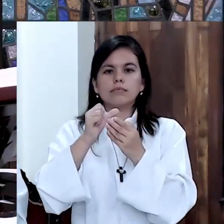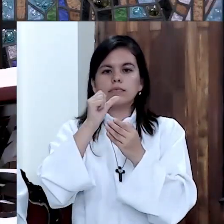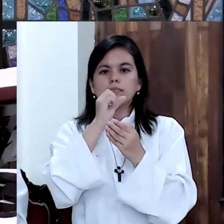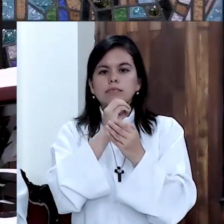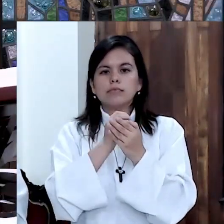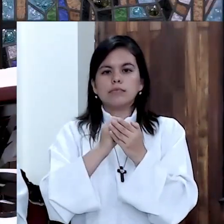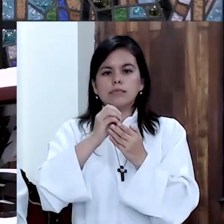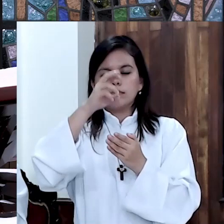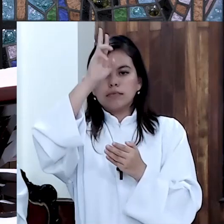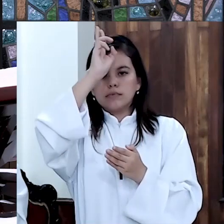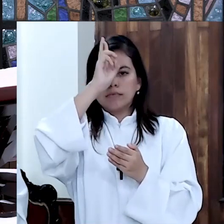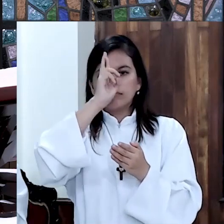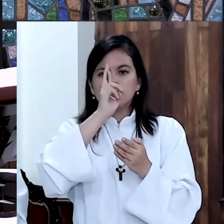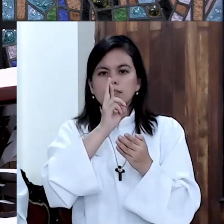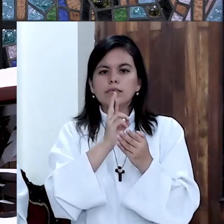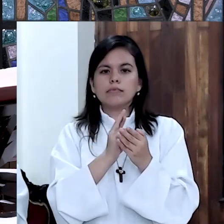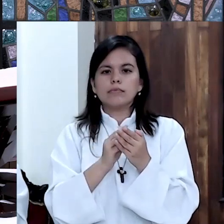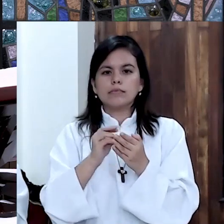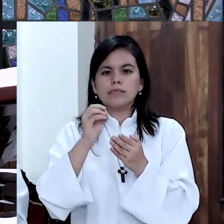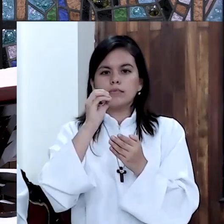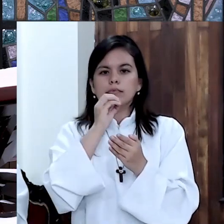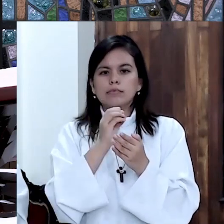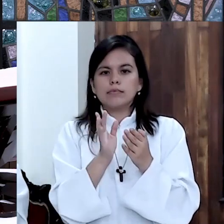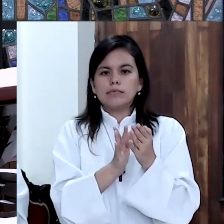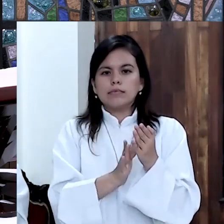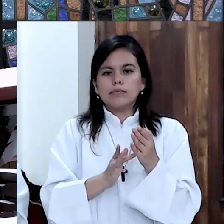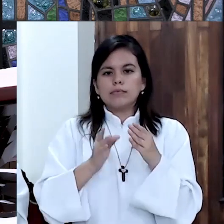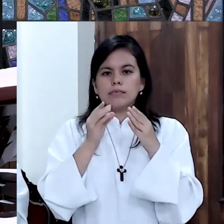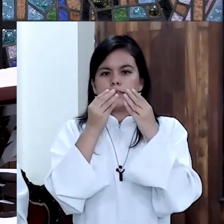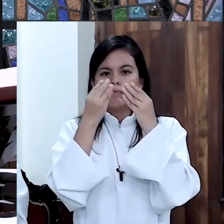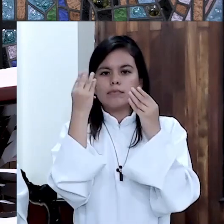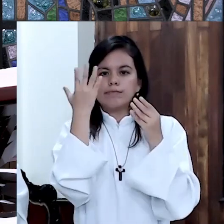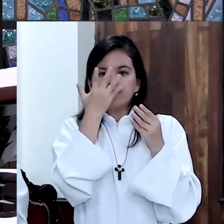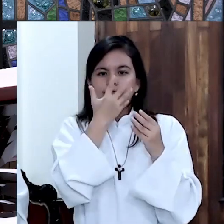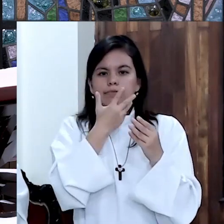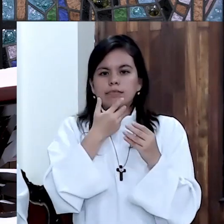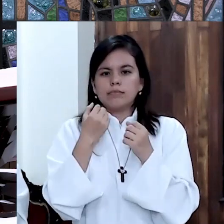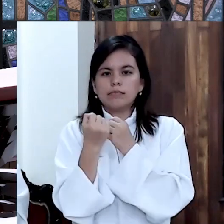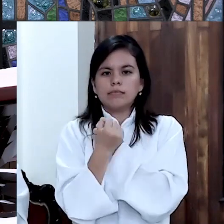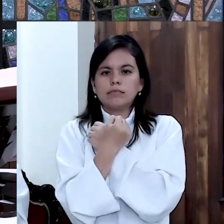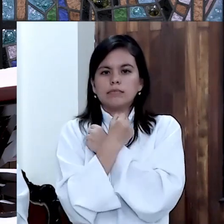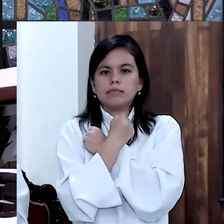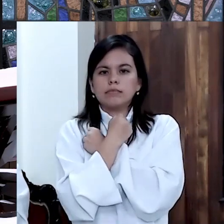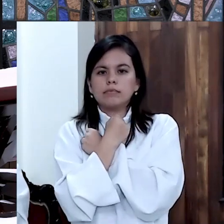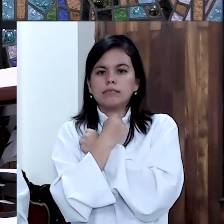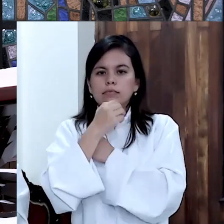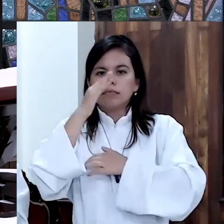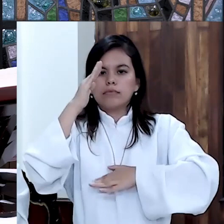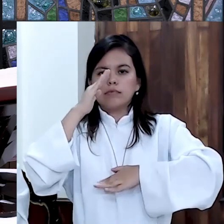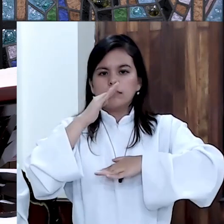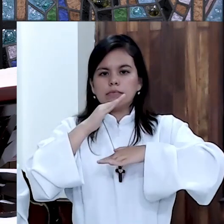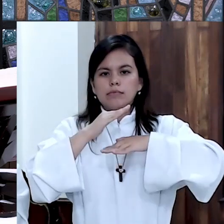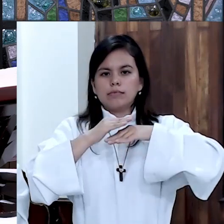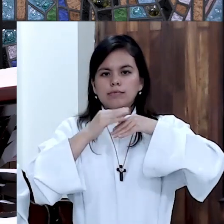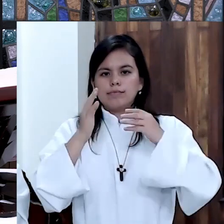Oh Señor, espiga de amor, llena mi